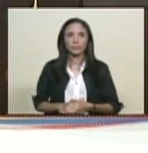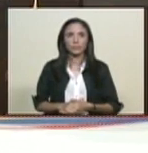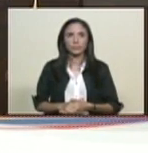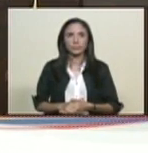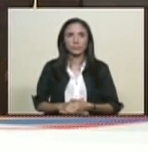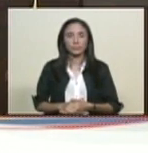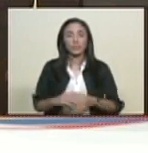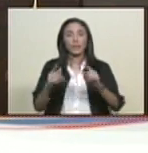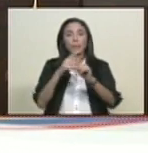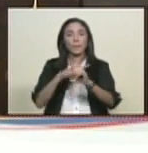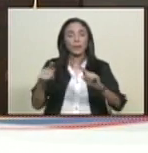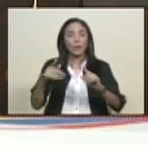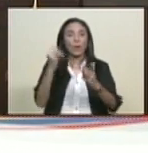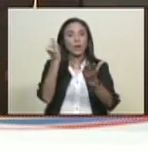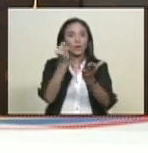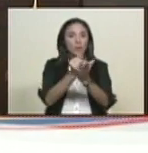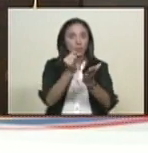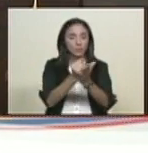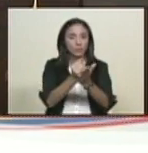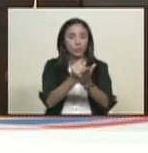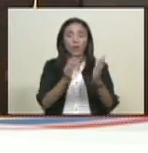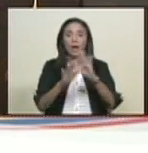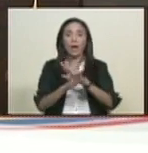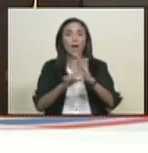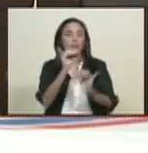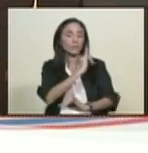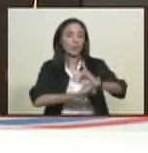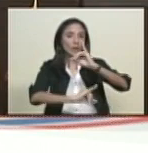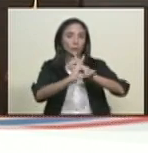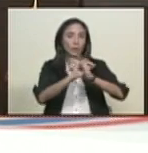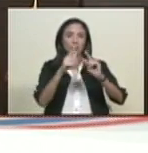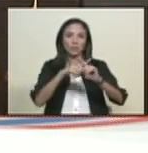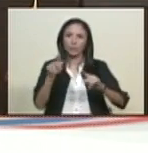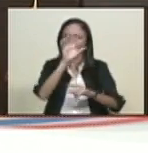la inscripción es a nivel internacional también.